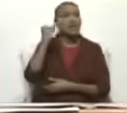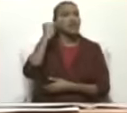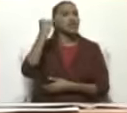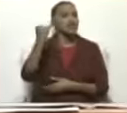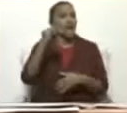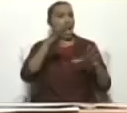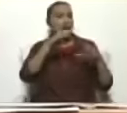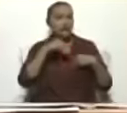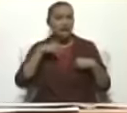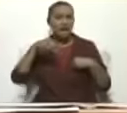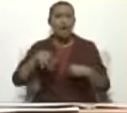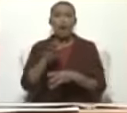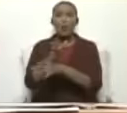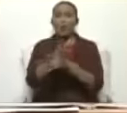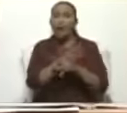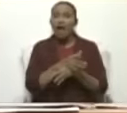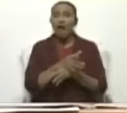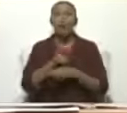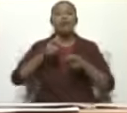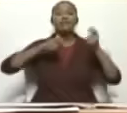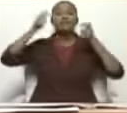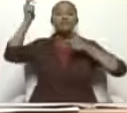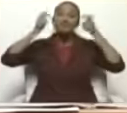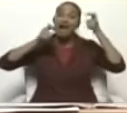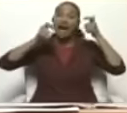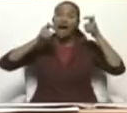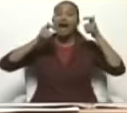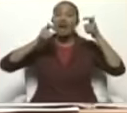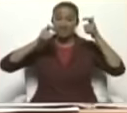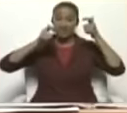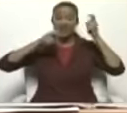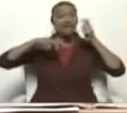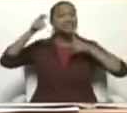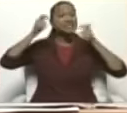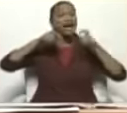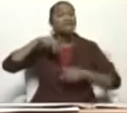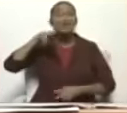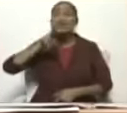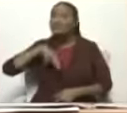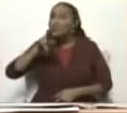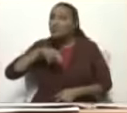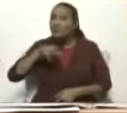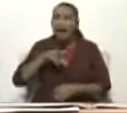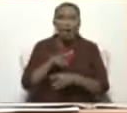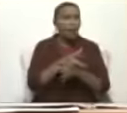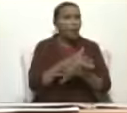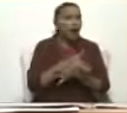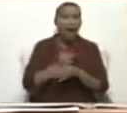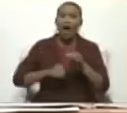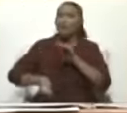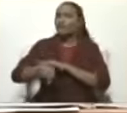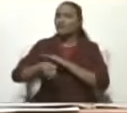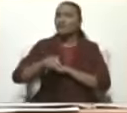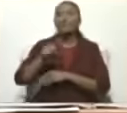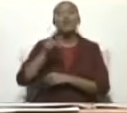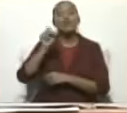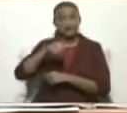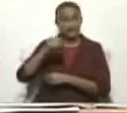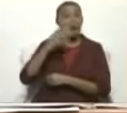Chávez. Y mi comandante Chávez nunca en su vida había jugado fútbol. Fútbol, nunca. Jugaba béisbol,